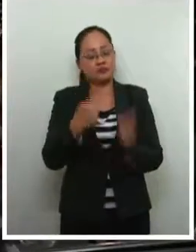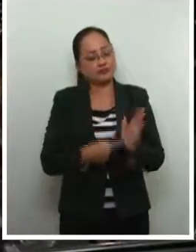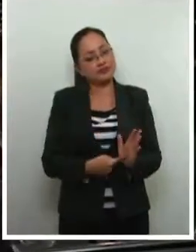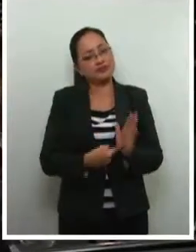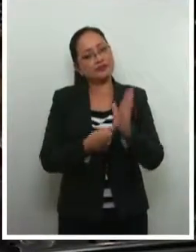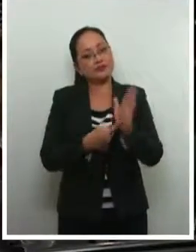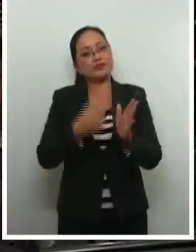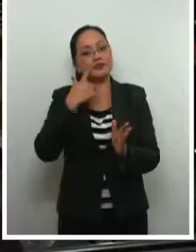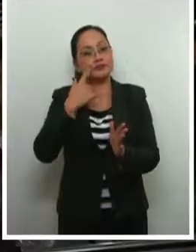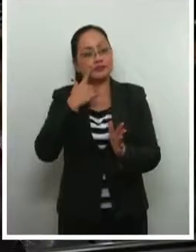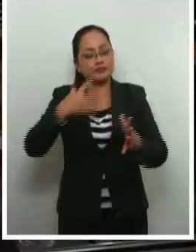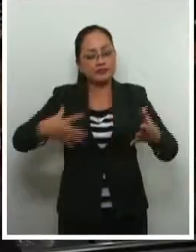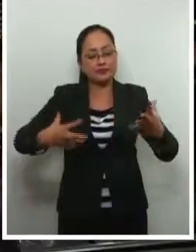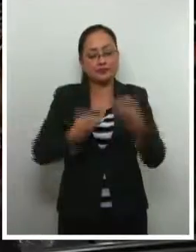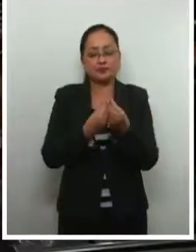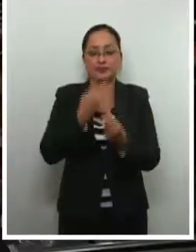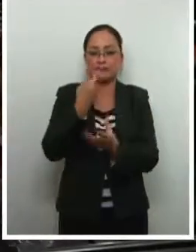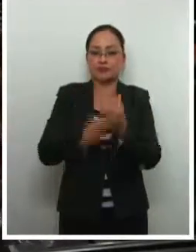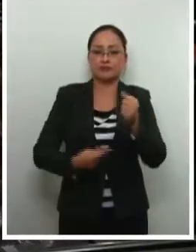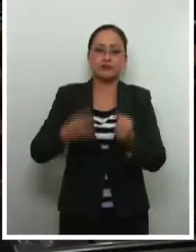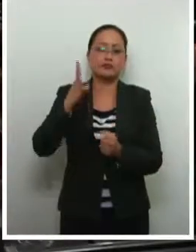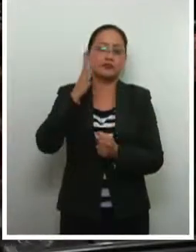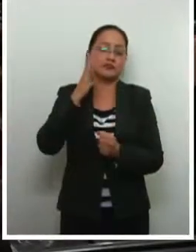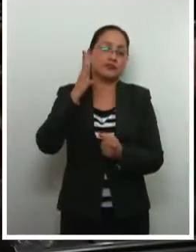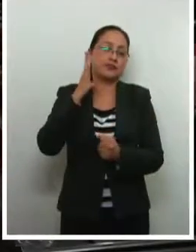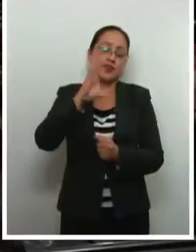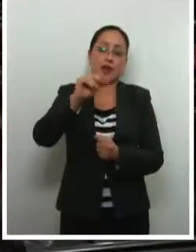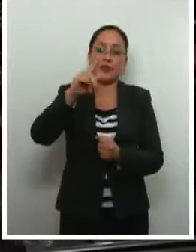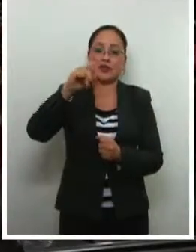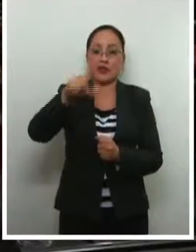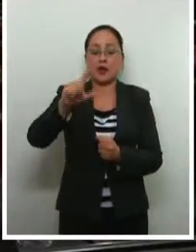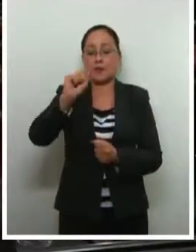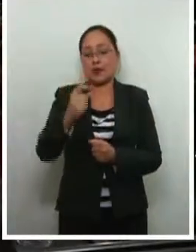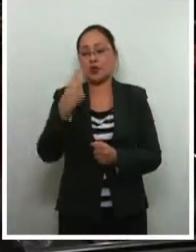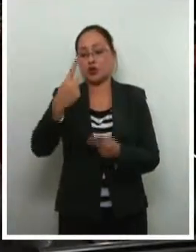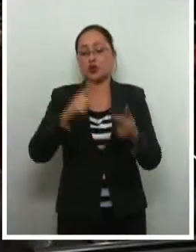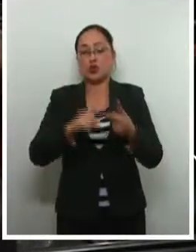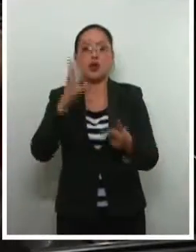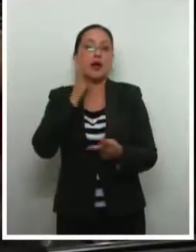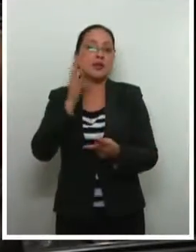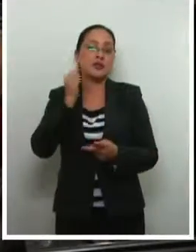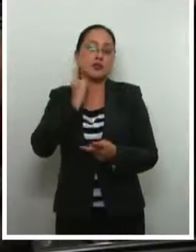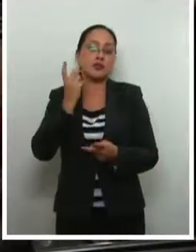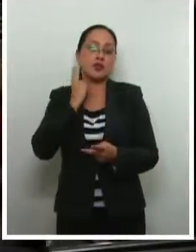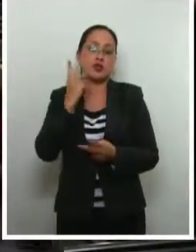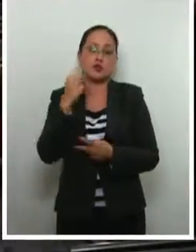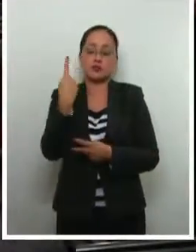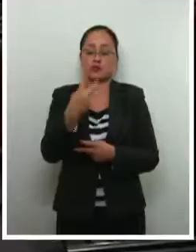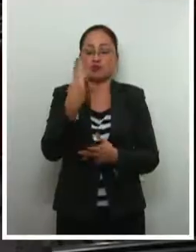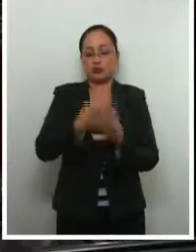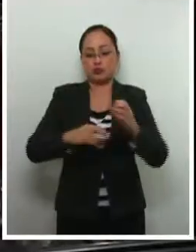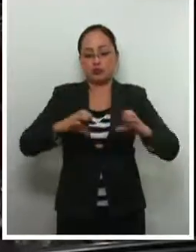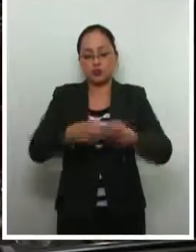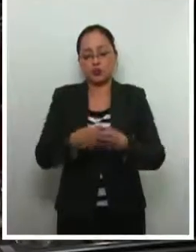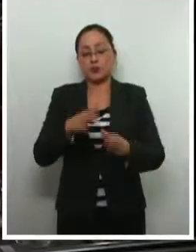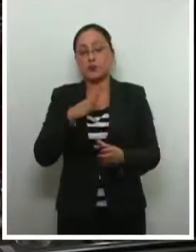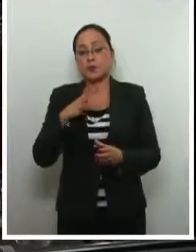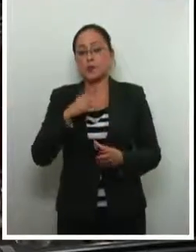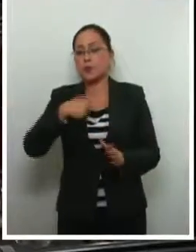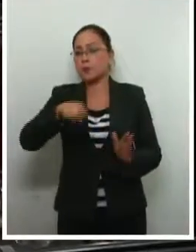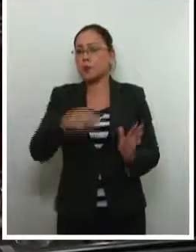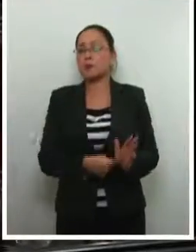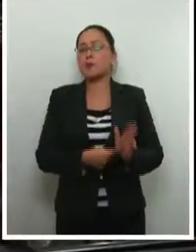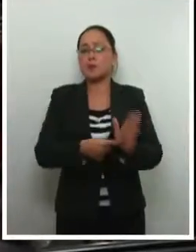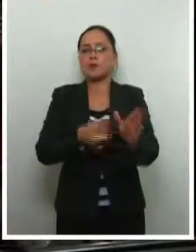un esfuerzo conjunto de Capital 21 y del canal del Congreso con la intención de que usted